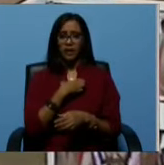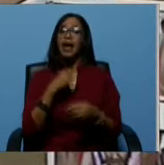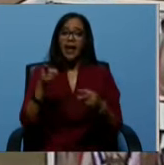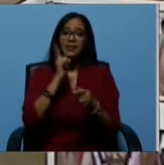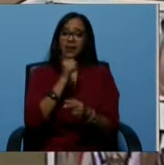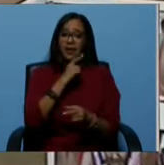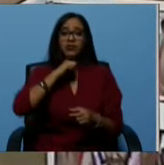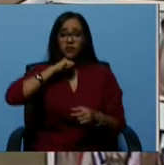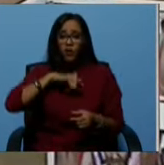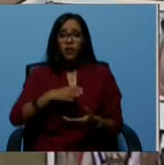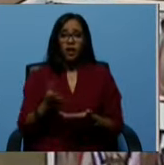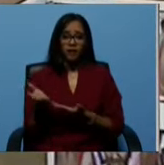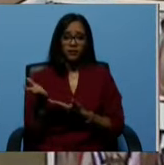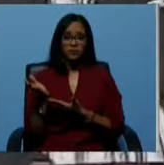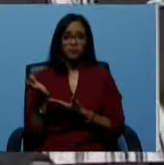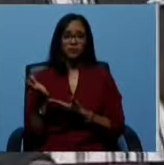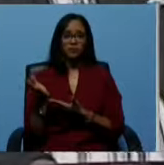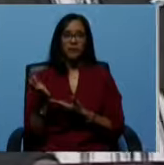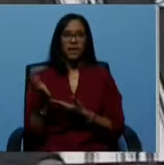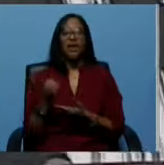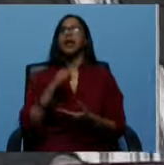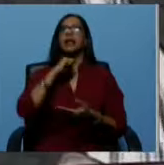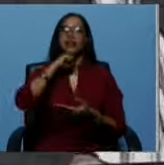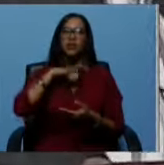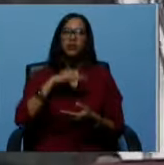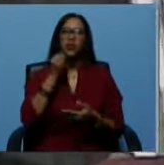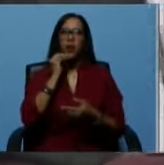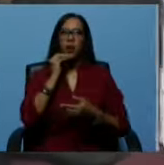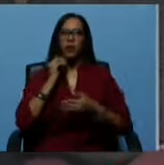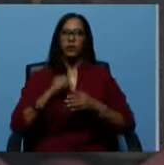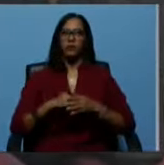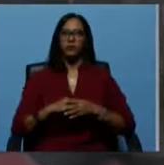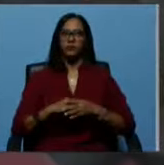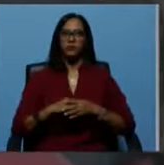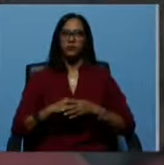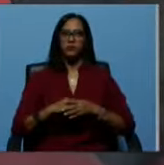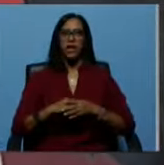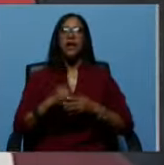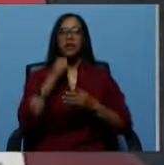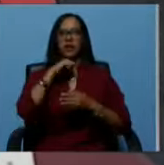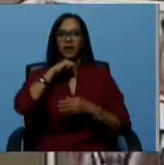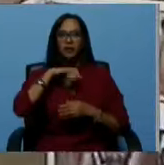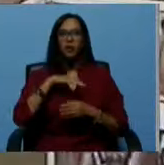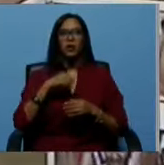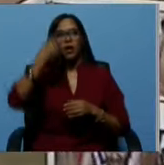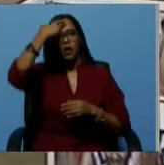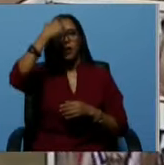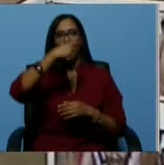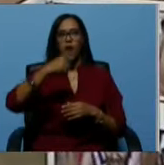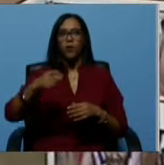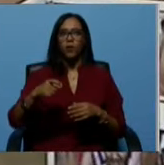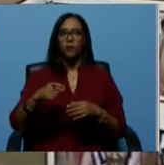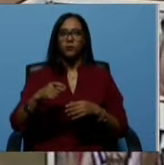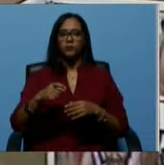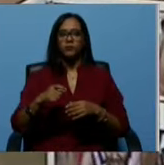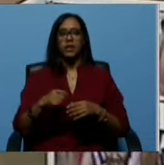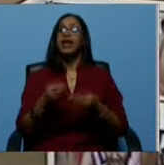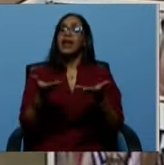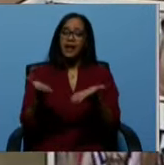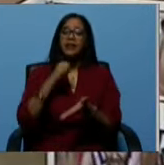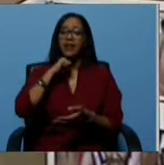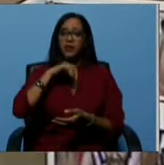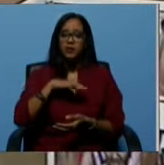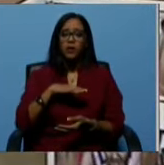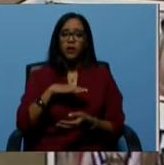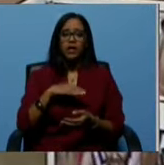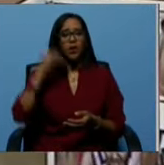historia. Esa es la historia de los jóvenes. Esa es la historia de los pueblos. Esa es la historia de